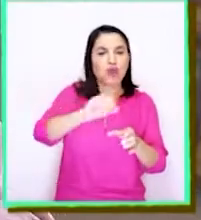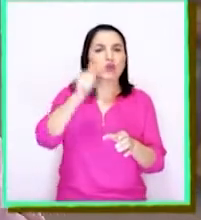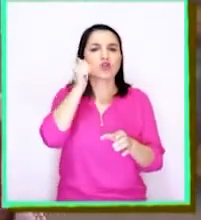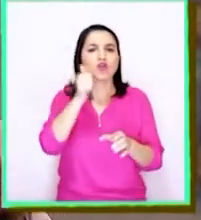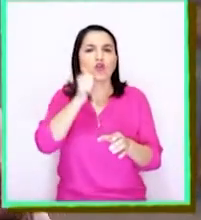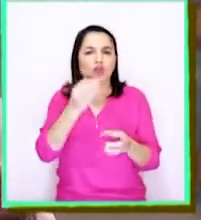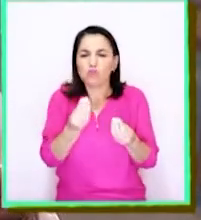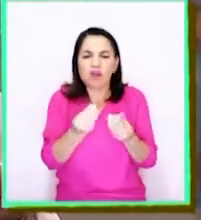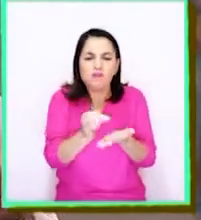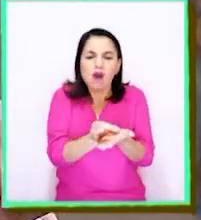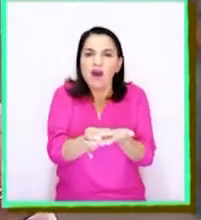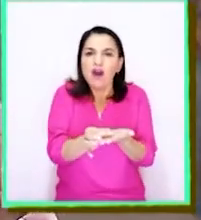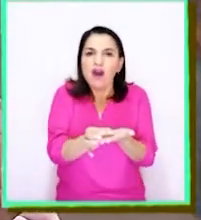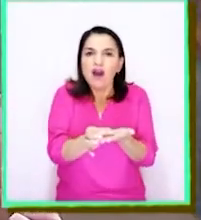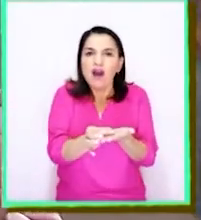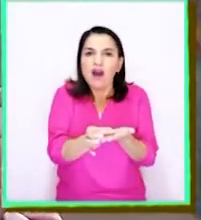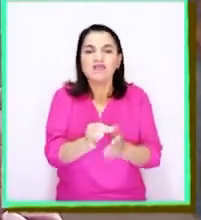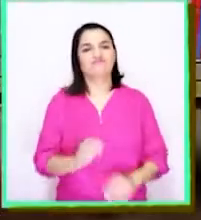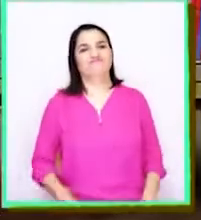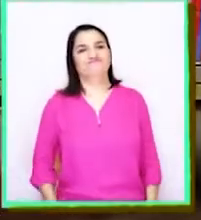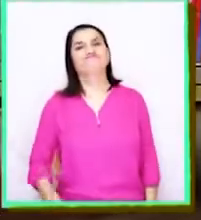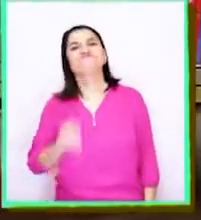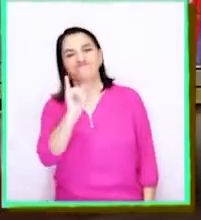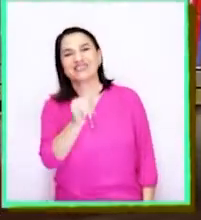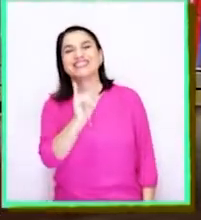días, ¿qué pasaría?